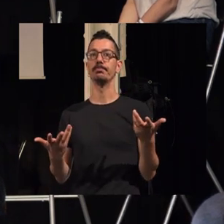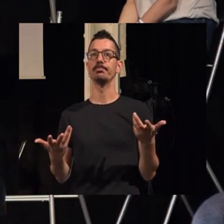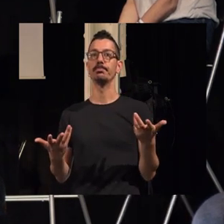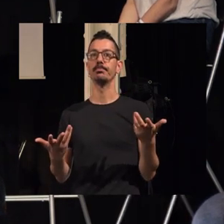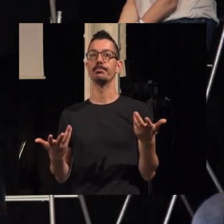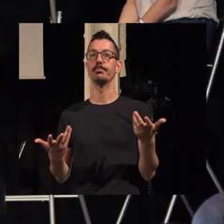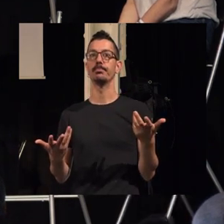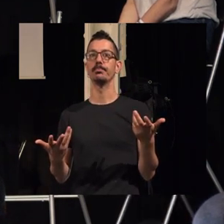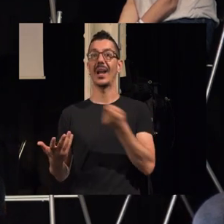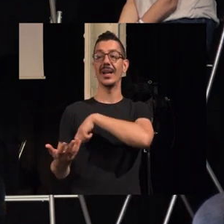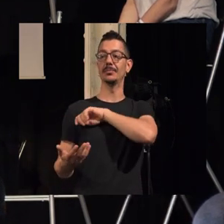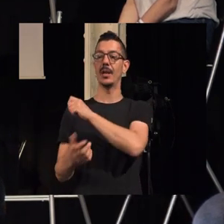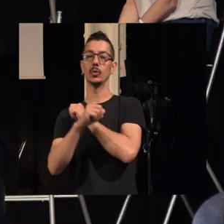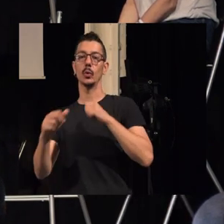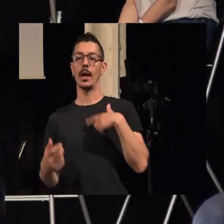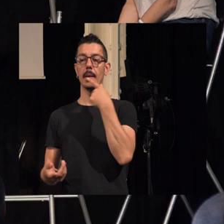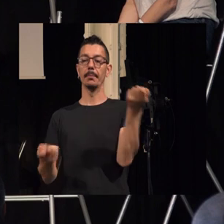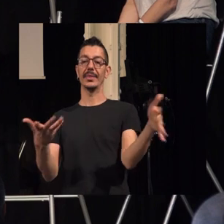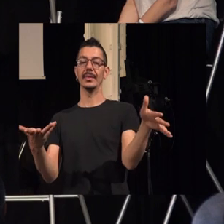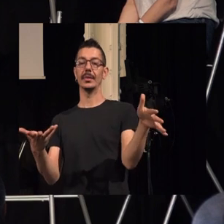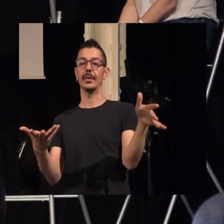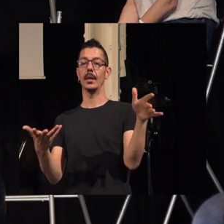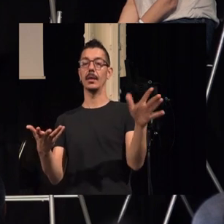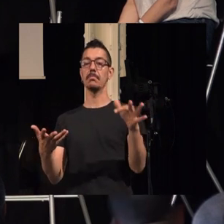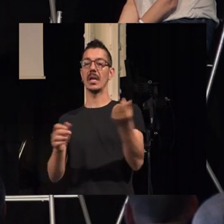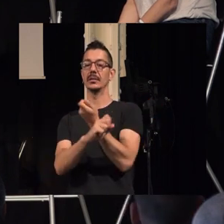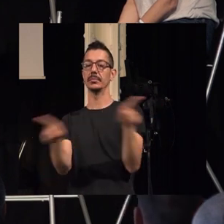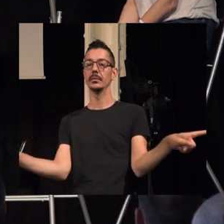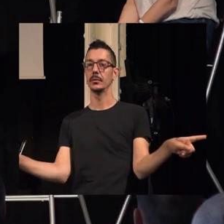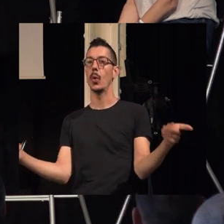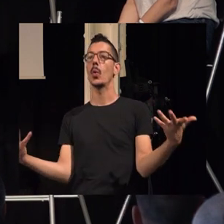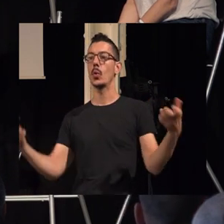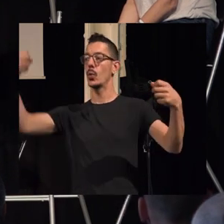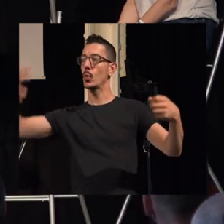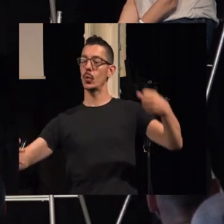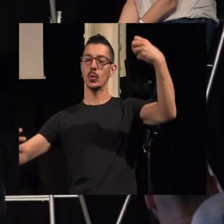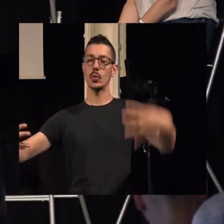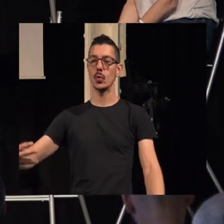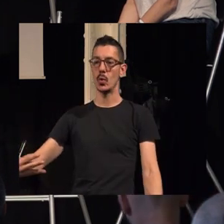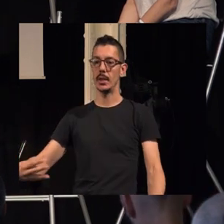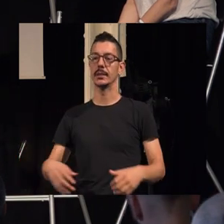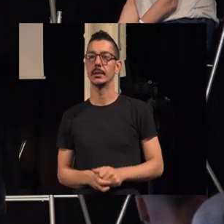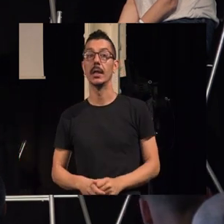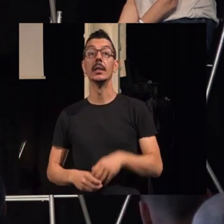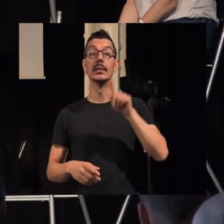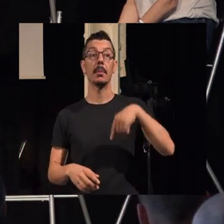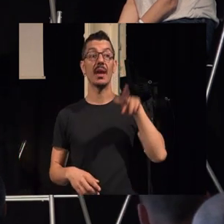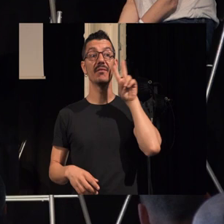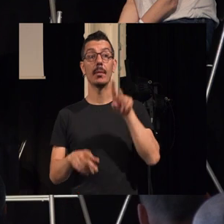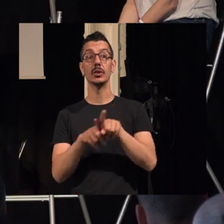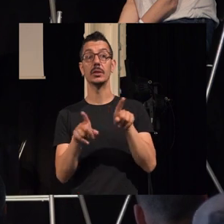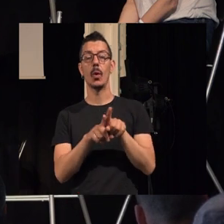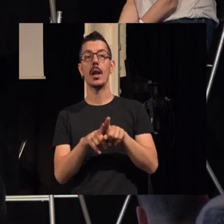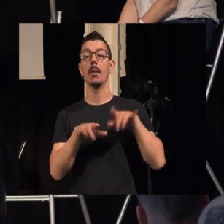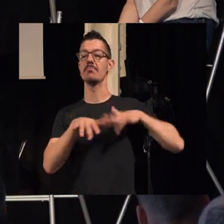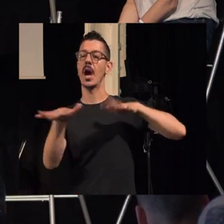las similitudes y las diferencias. Ahora estamos viviendo ahí la llegada de las empresas a las marchas